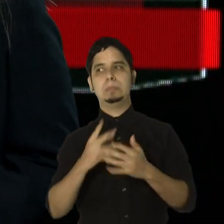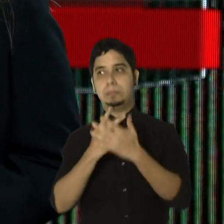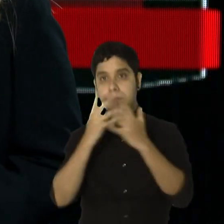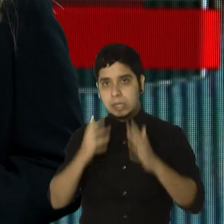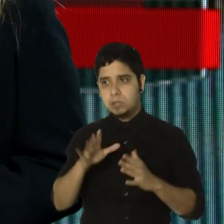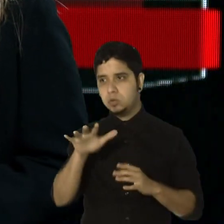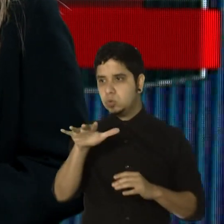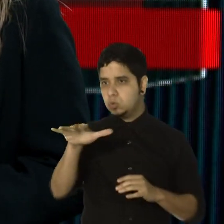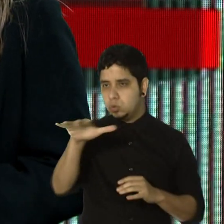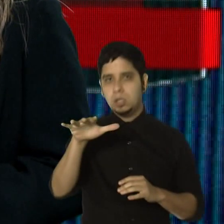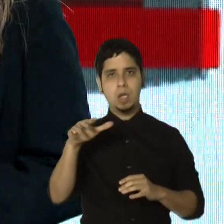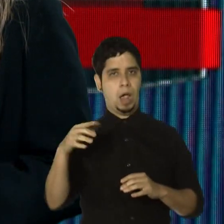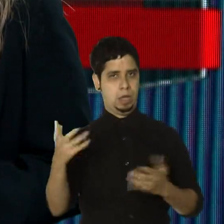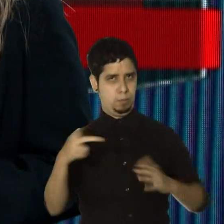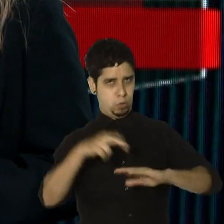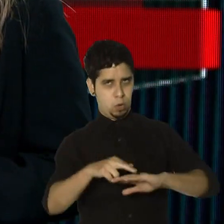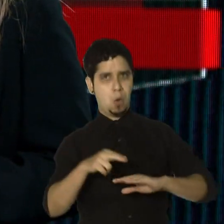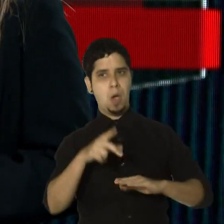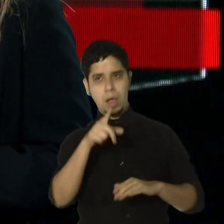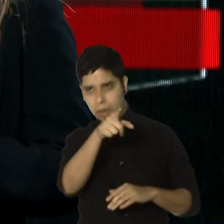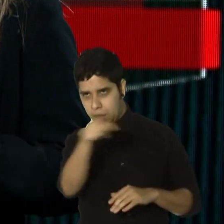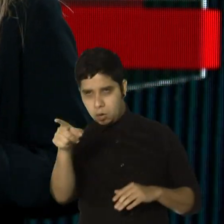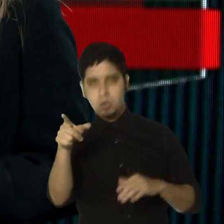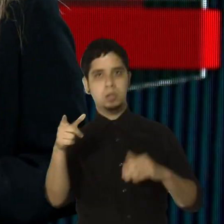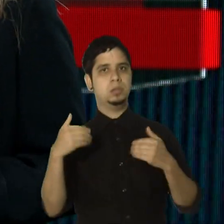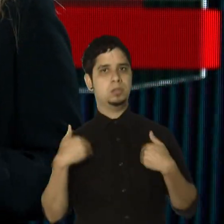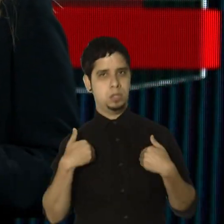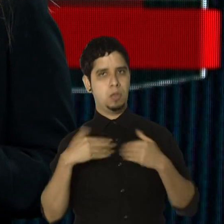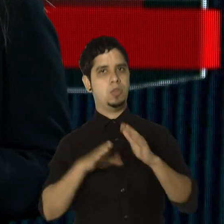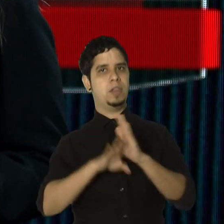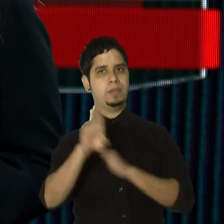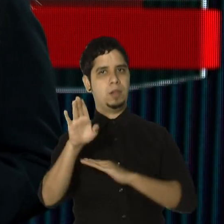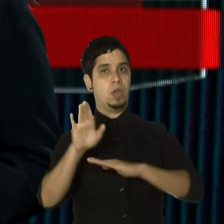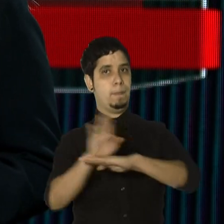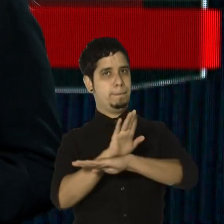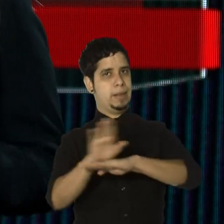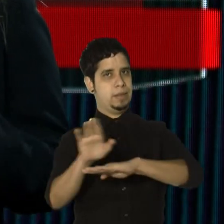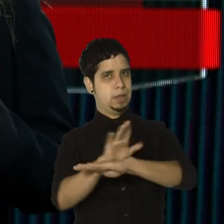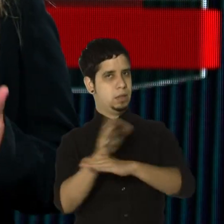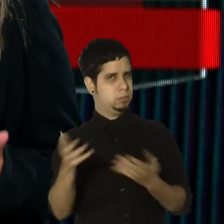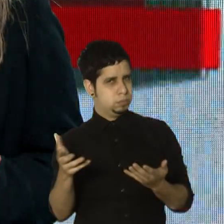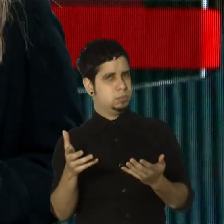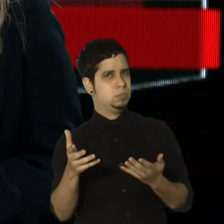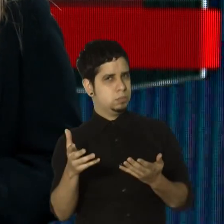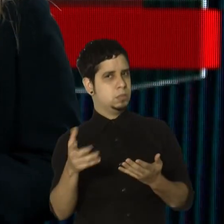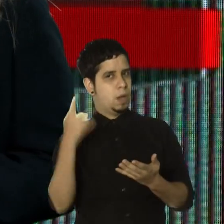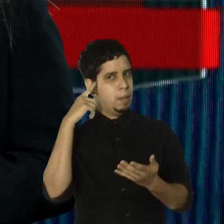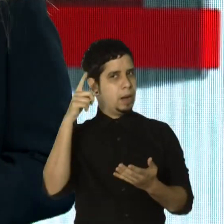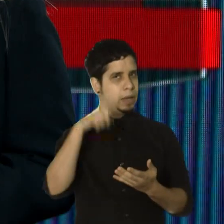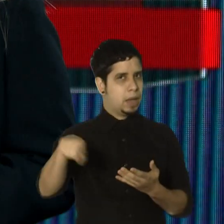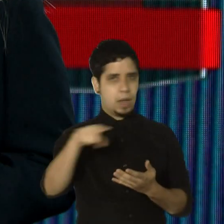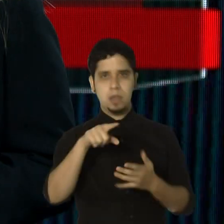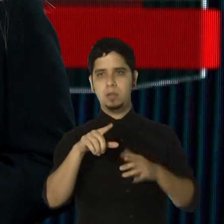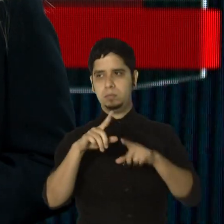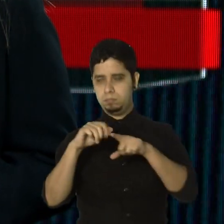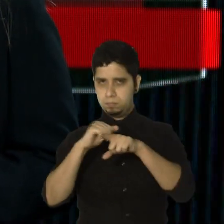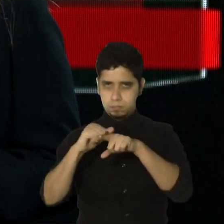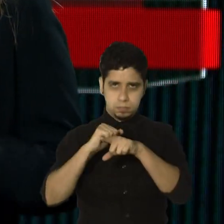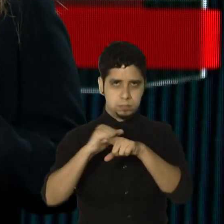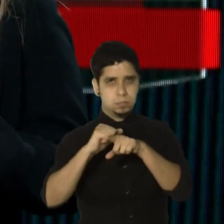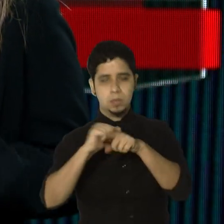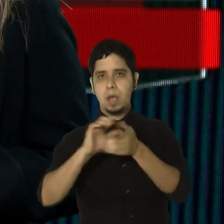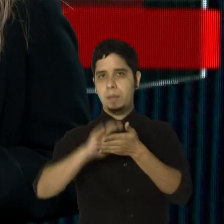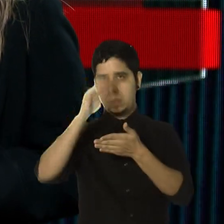está en las instituciones de nuestro país a que tiene un desarrollo empresarial capacitándose y adiestrándose